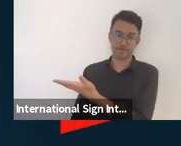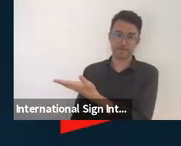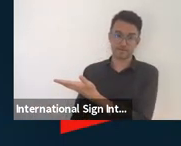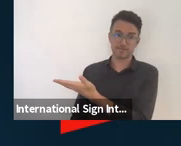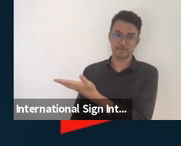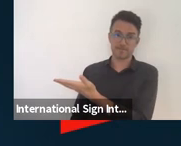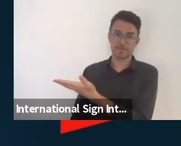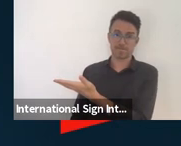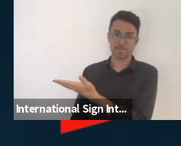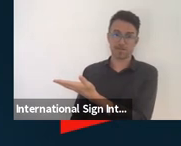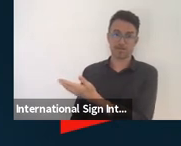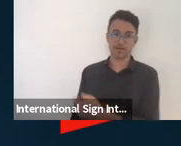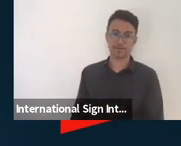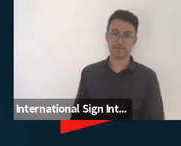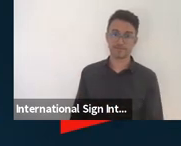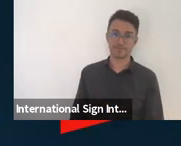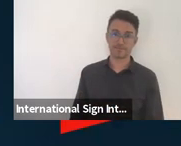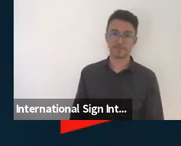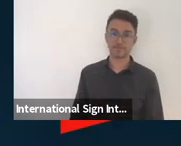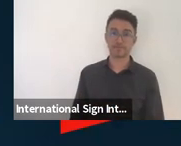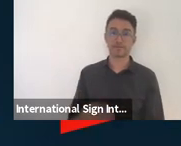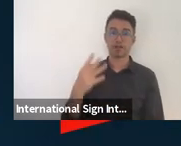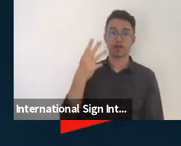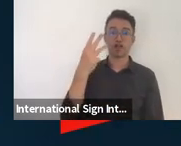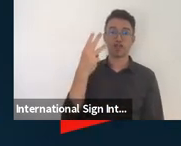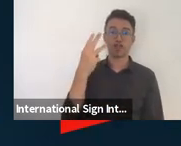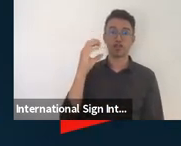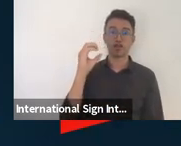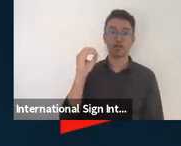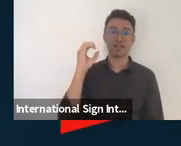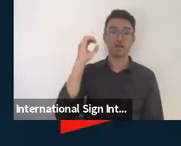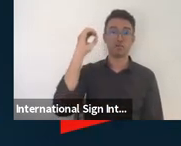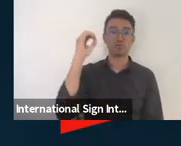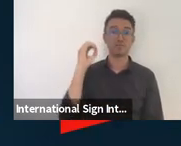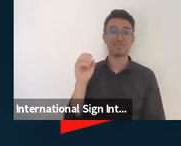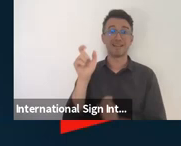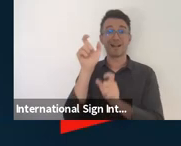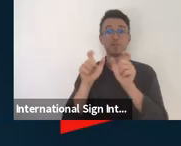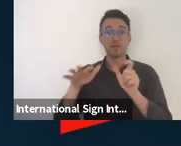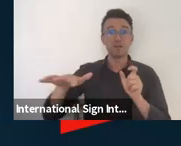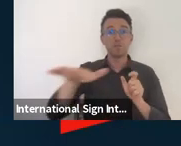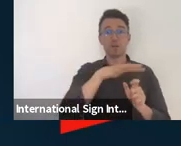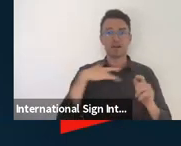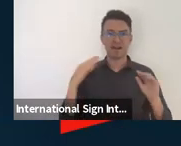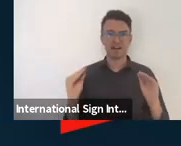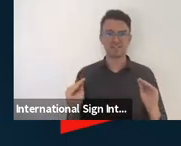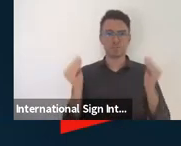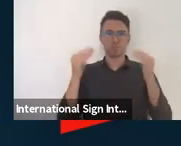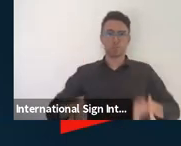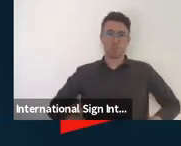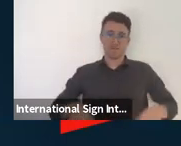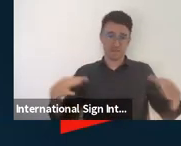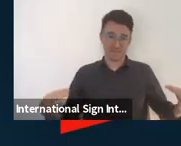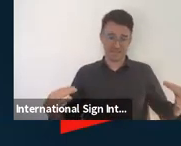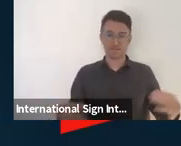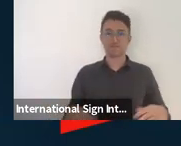o no migrante, puesto que las ciudades han alcanzado los territorios indígenas. En las ciudades de Santa Cruz de la